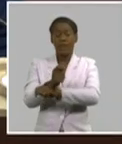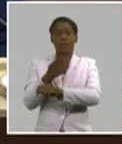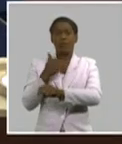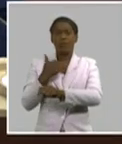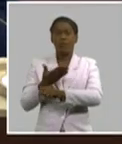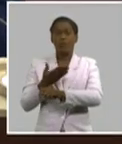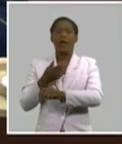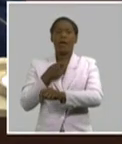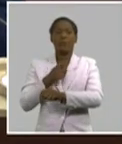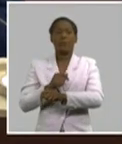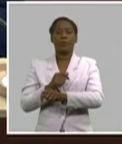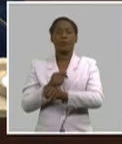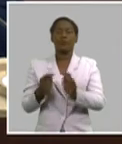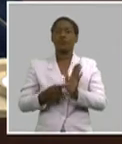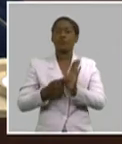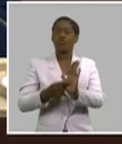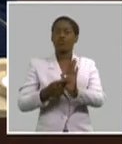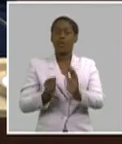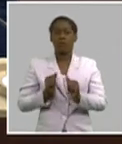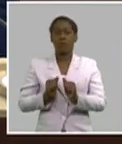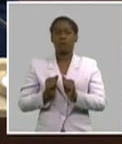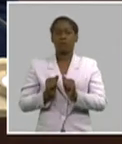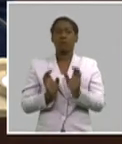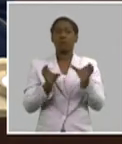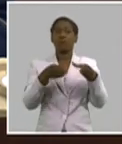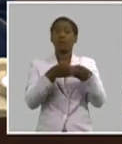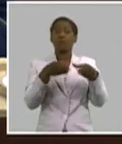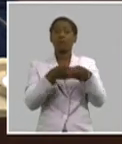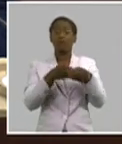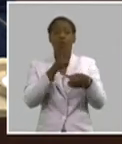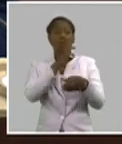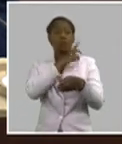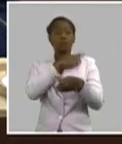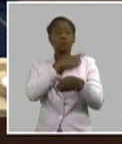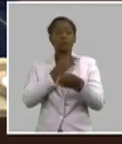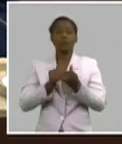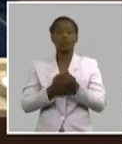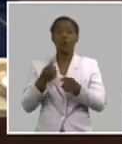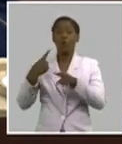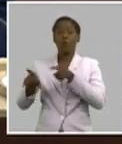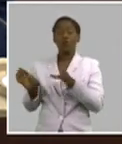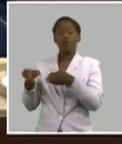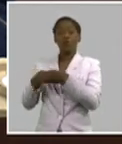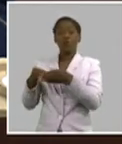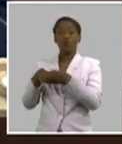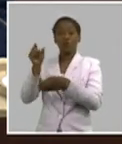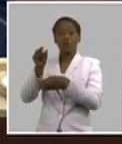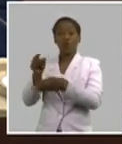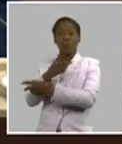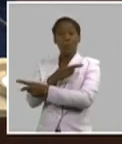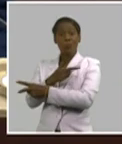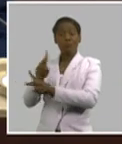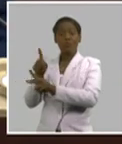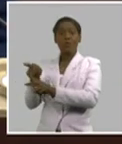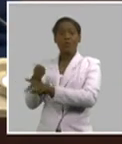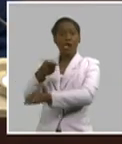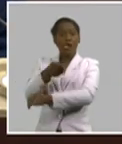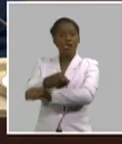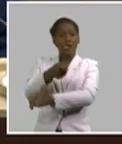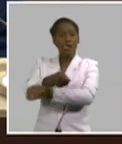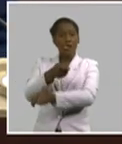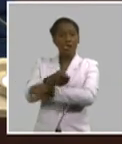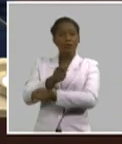en la estrategia, los consejos asesores o los grupos de expertos que estarán trabajando con nosotros, desarrollando un grupo de investigación a los centros de